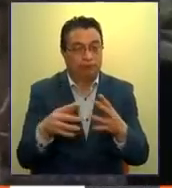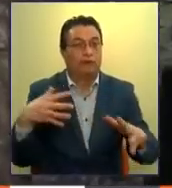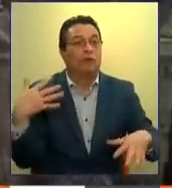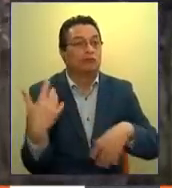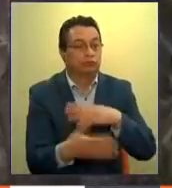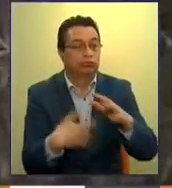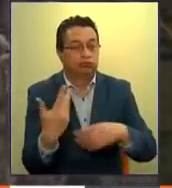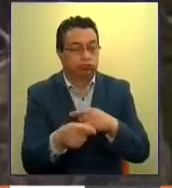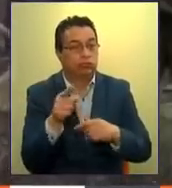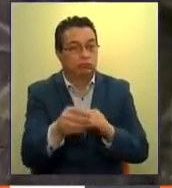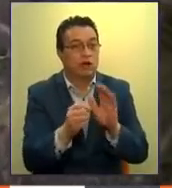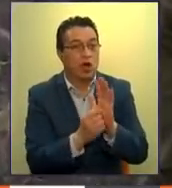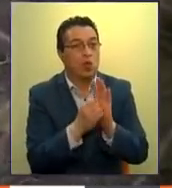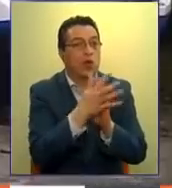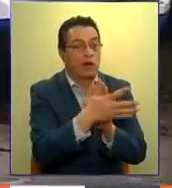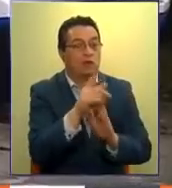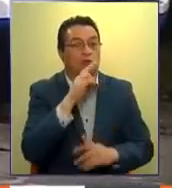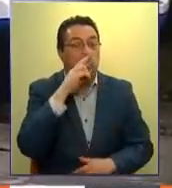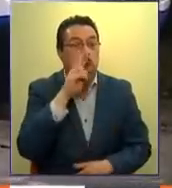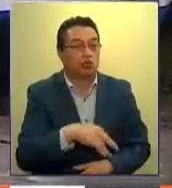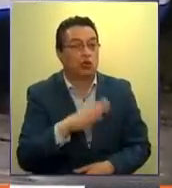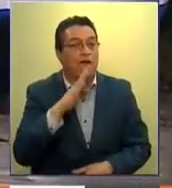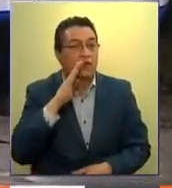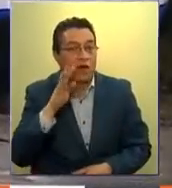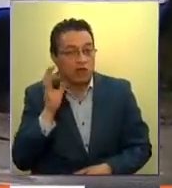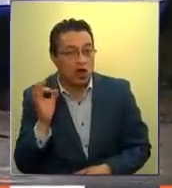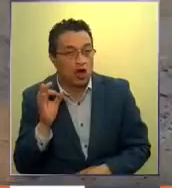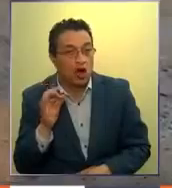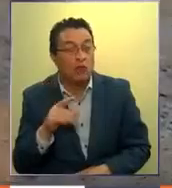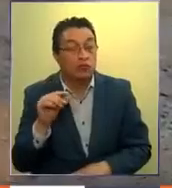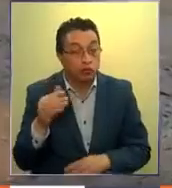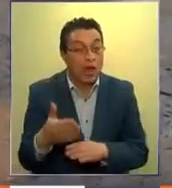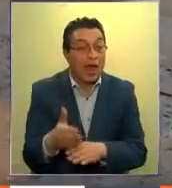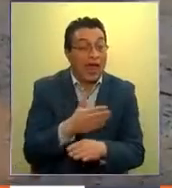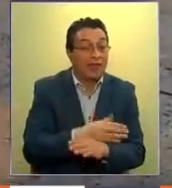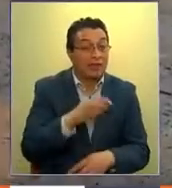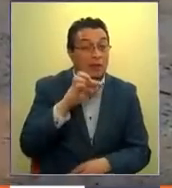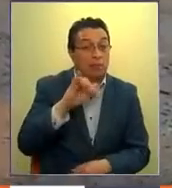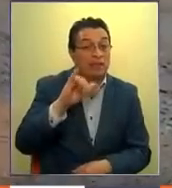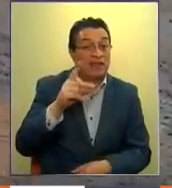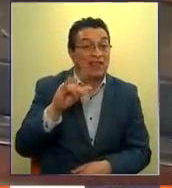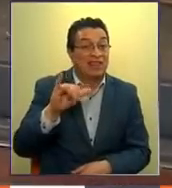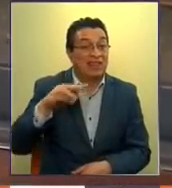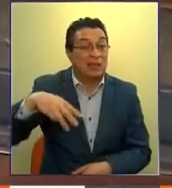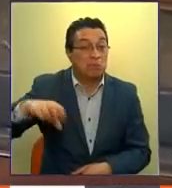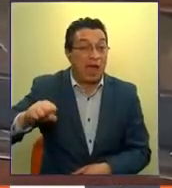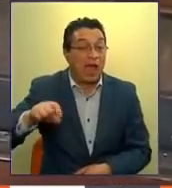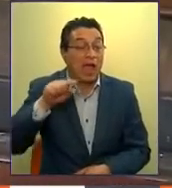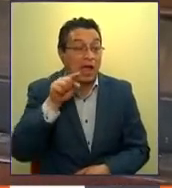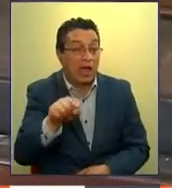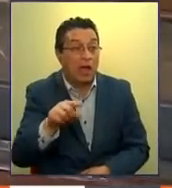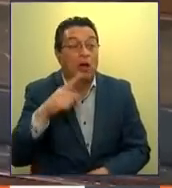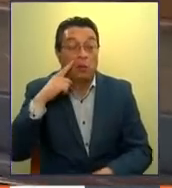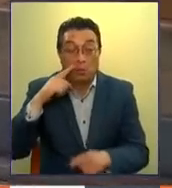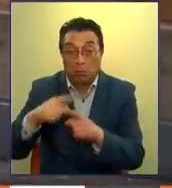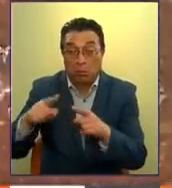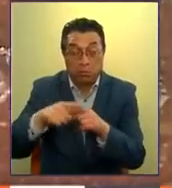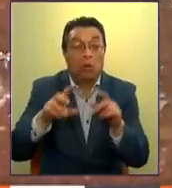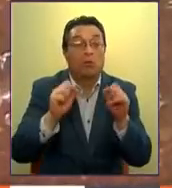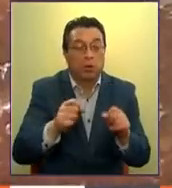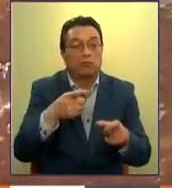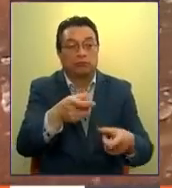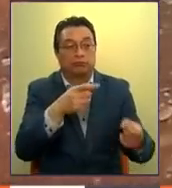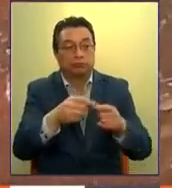la Araucanía y el sur del Biobío, porque horas antes en Pidima un grupo de desconocidos atacó con disparos el